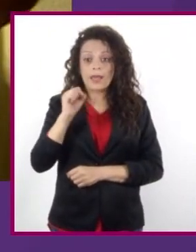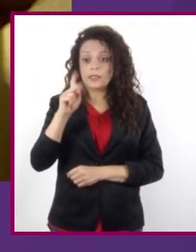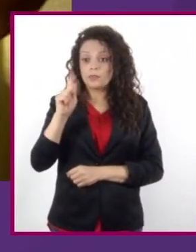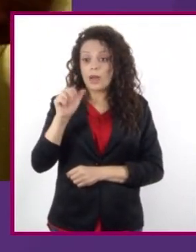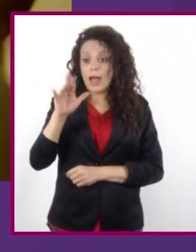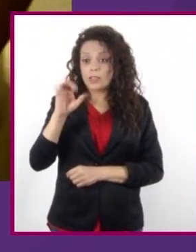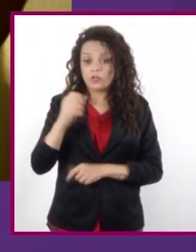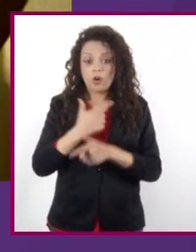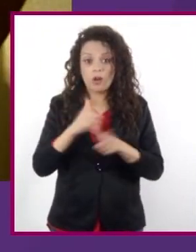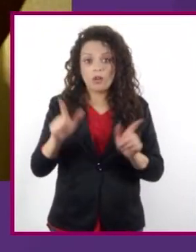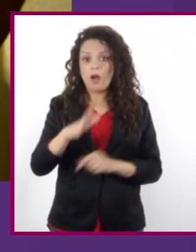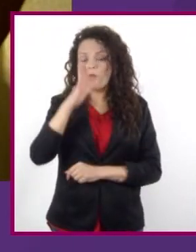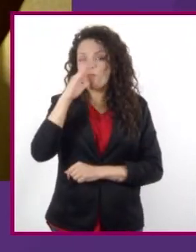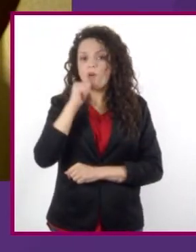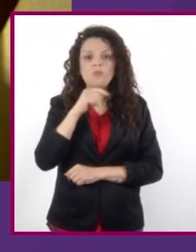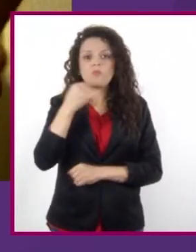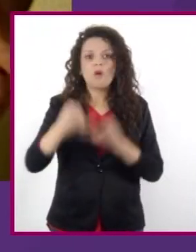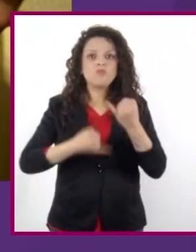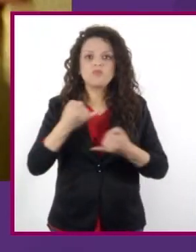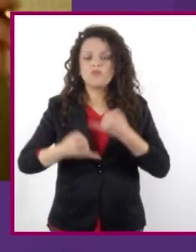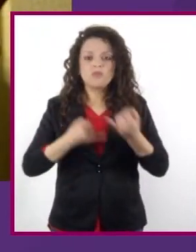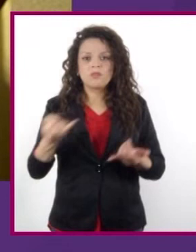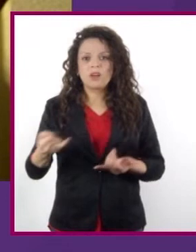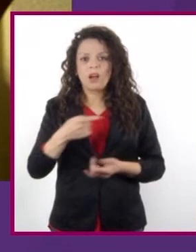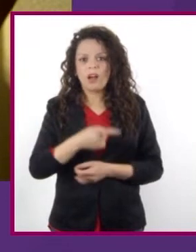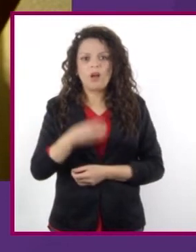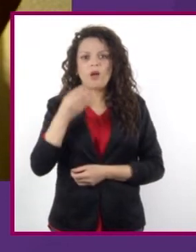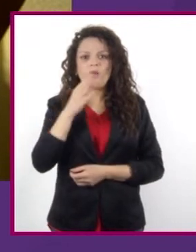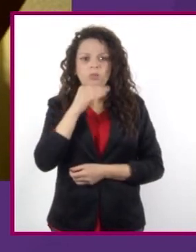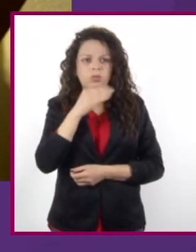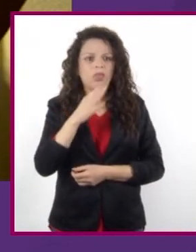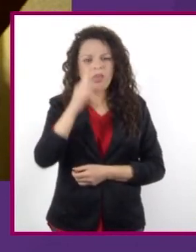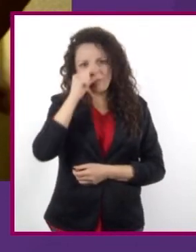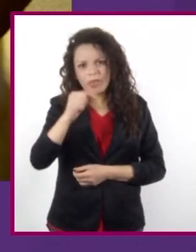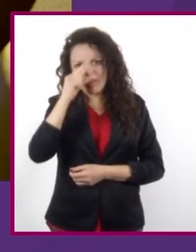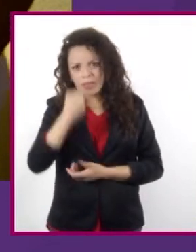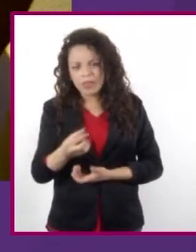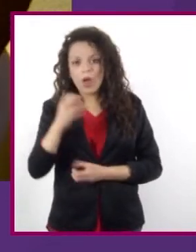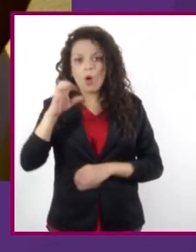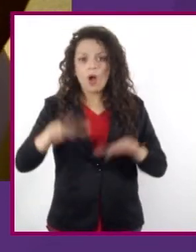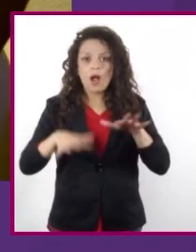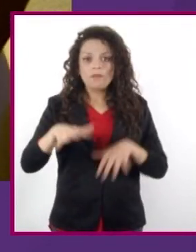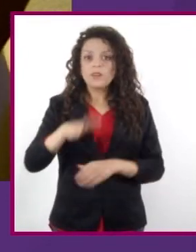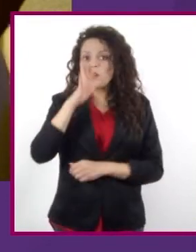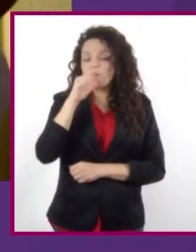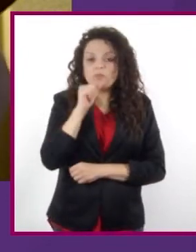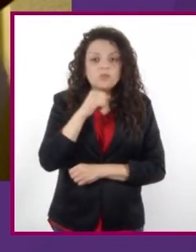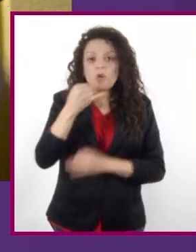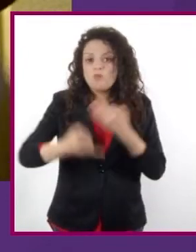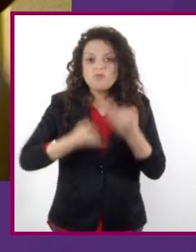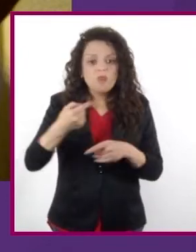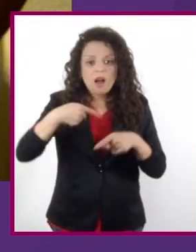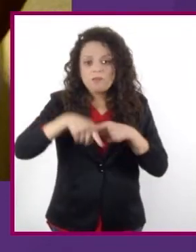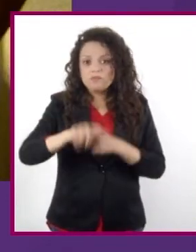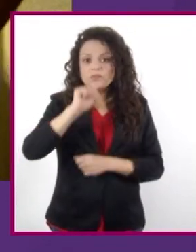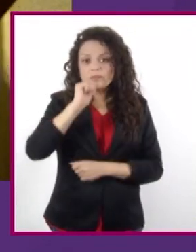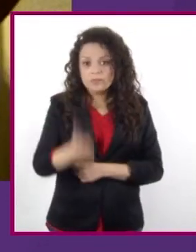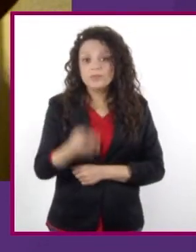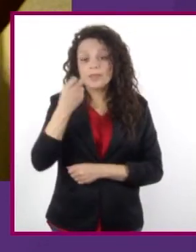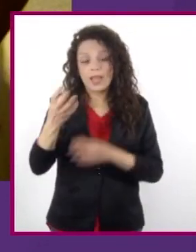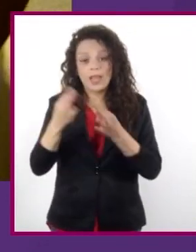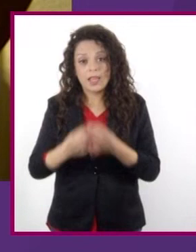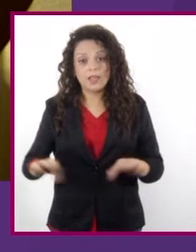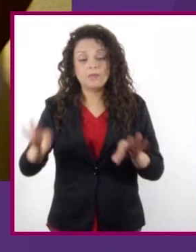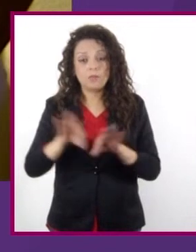no disfrutaremos de una buena experiencia, y en el peor de los casos ni siquiera podremos iniciarlas. Es importante decirles